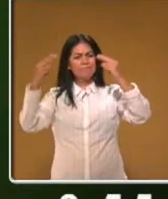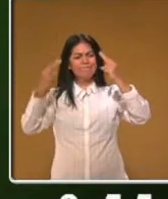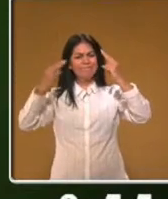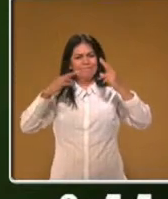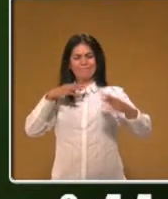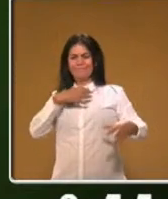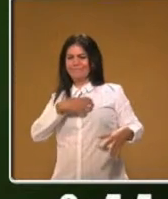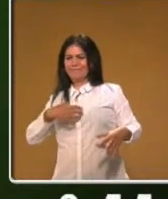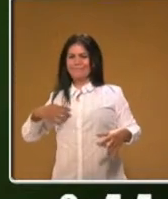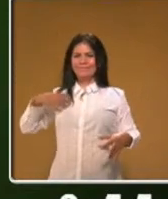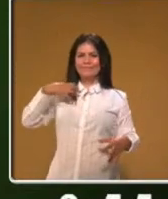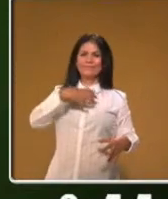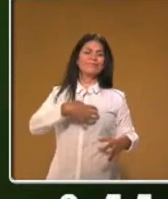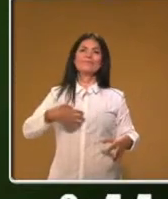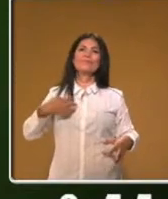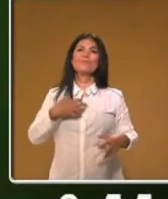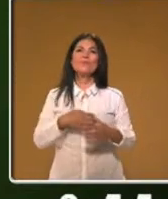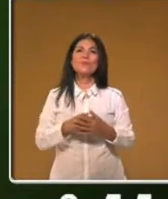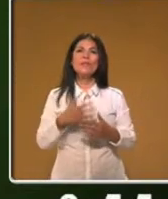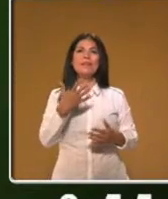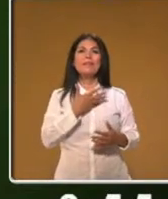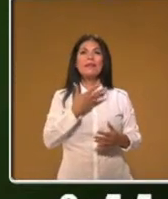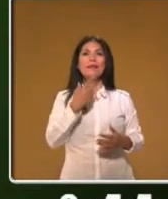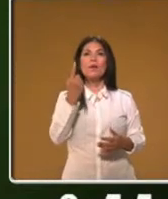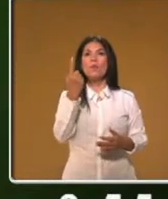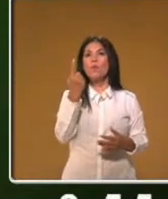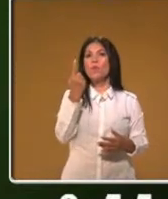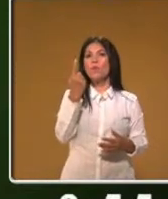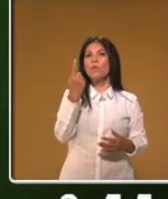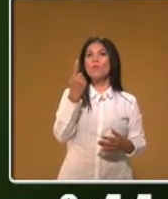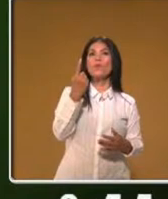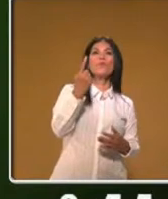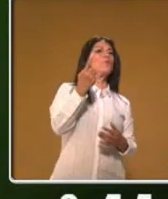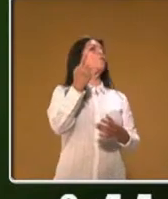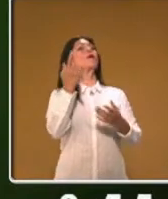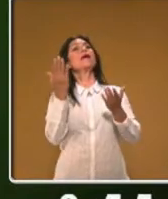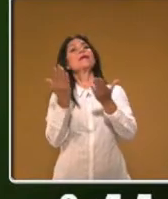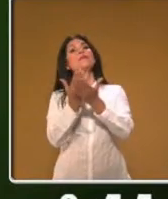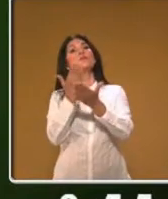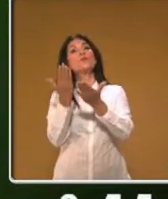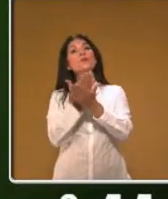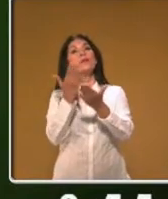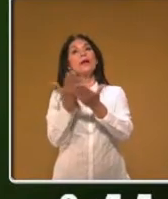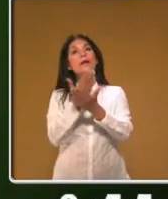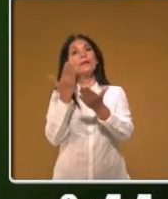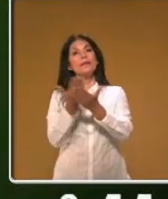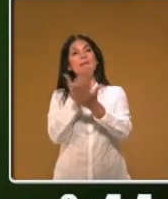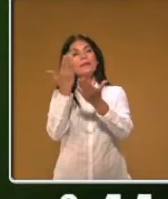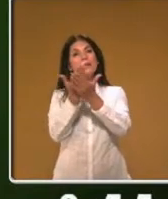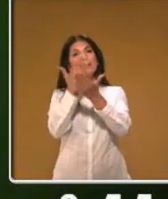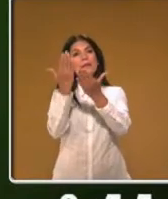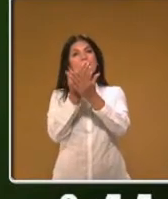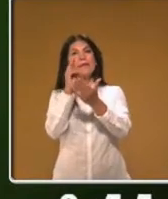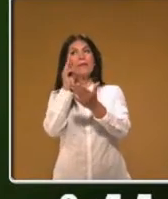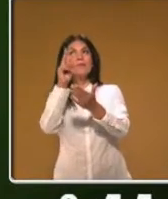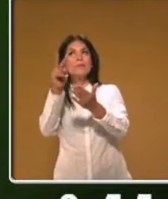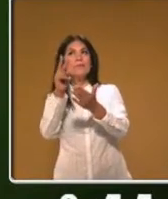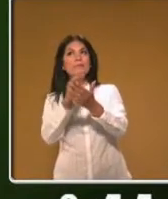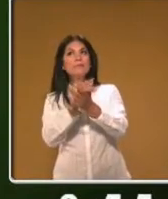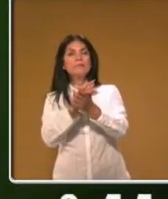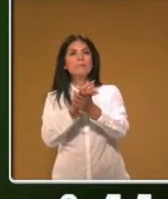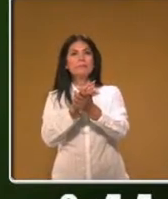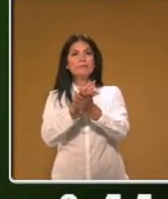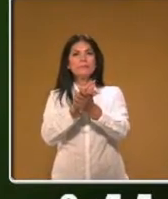como ustedes, donde con sus conocimientos empieza él a utilizarlo. Dice, te has quedado obsoleto, Capitán